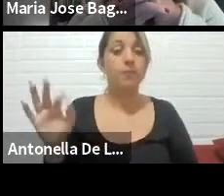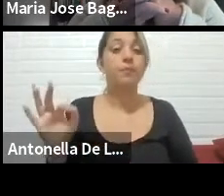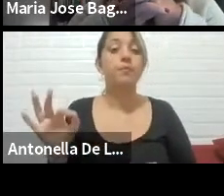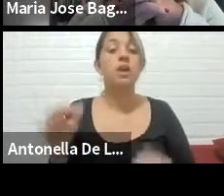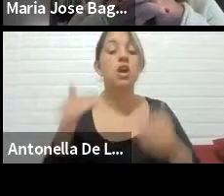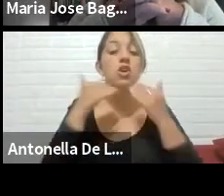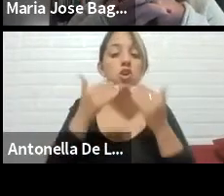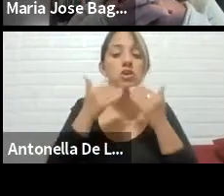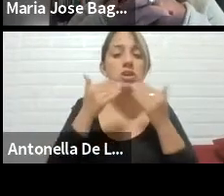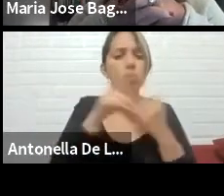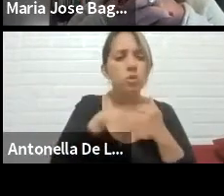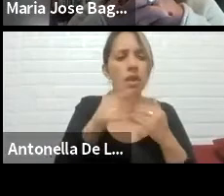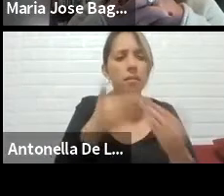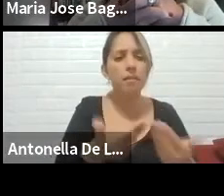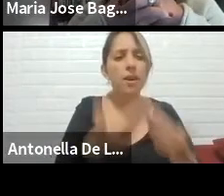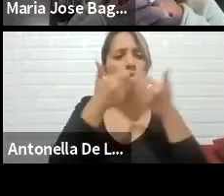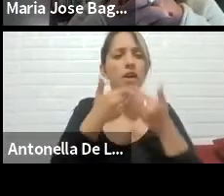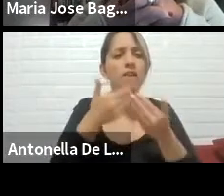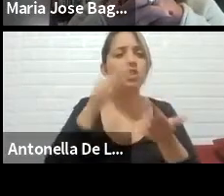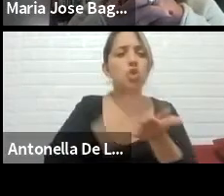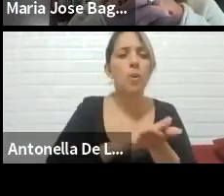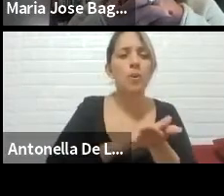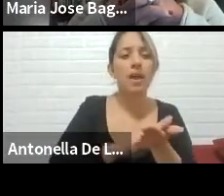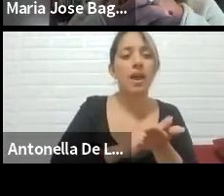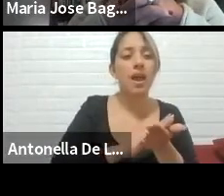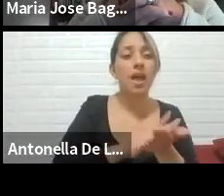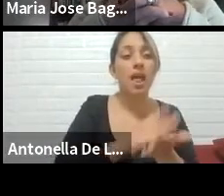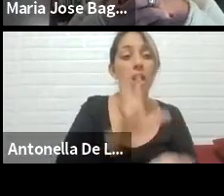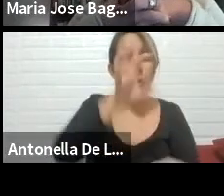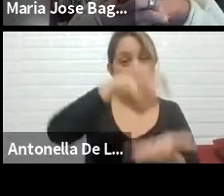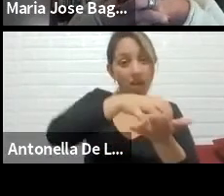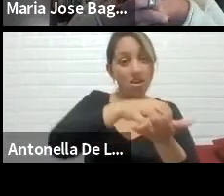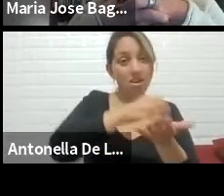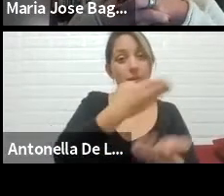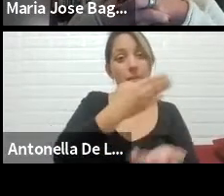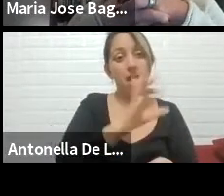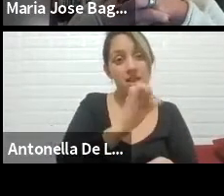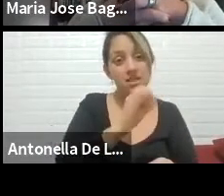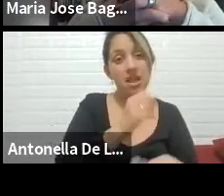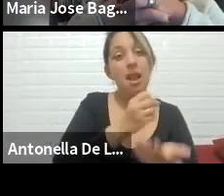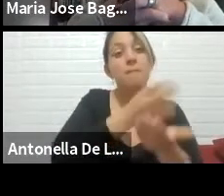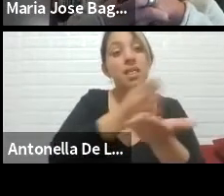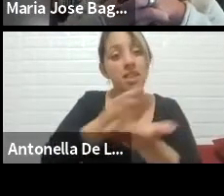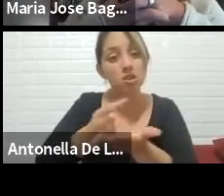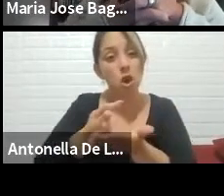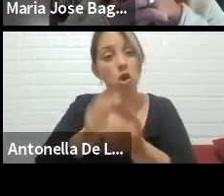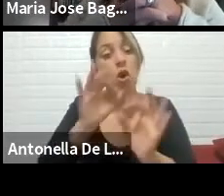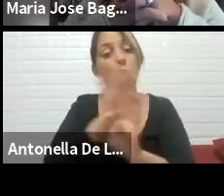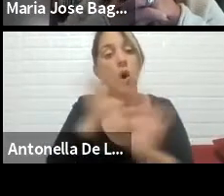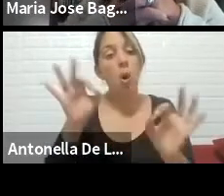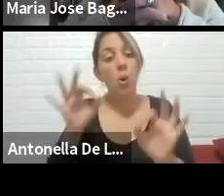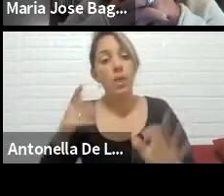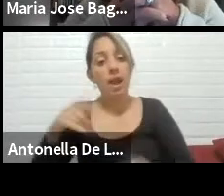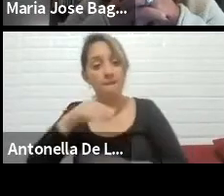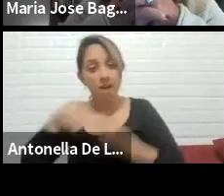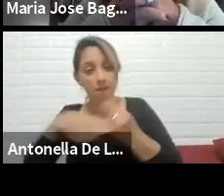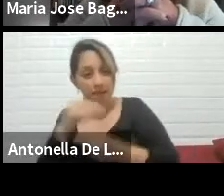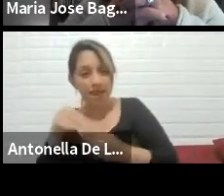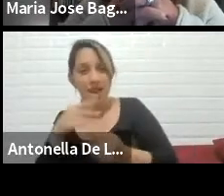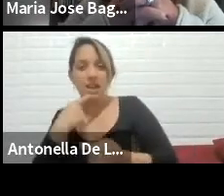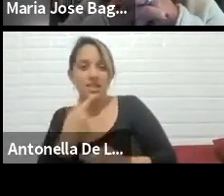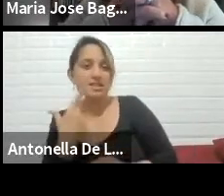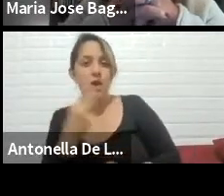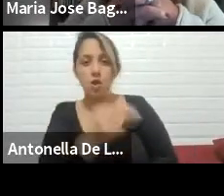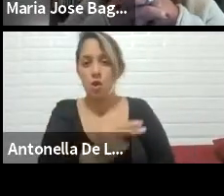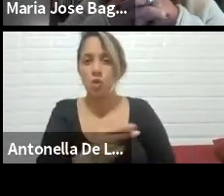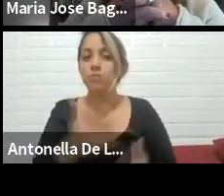a la prestación o de lo que yo hablé, que fue el rechazo a la cláusula de excepción. Son dos cosas diferentes, por